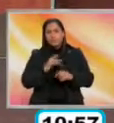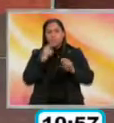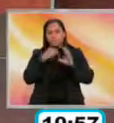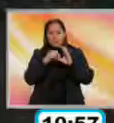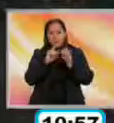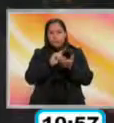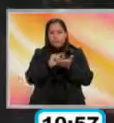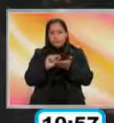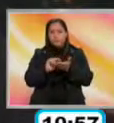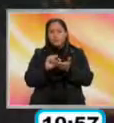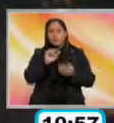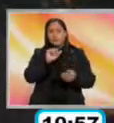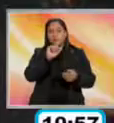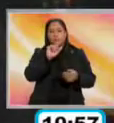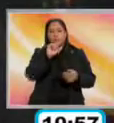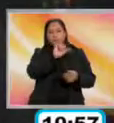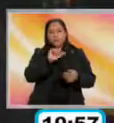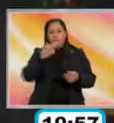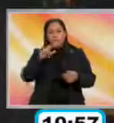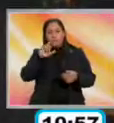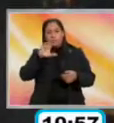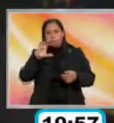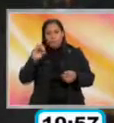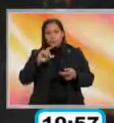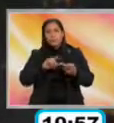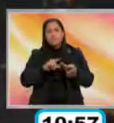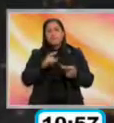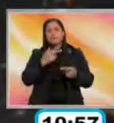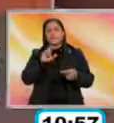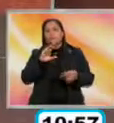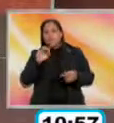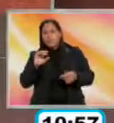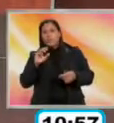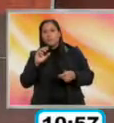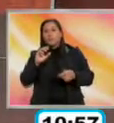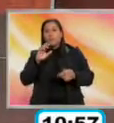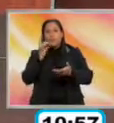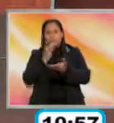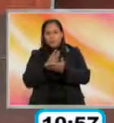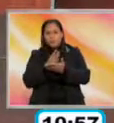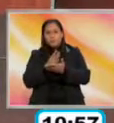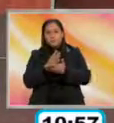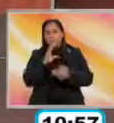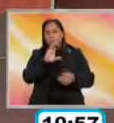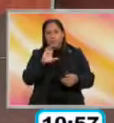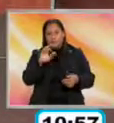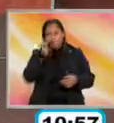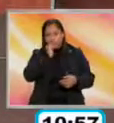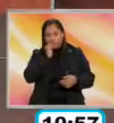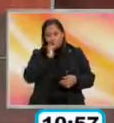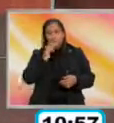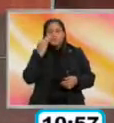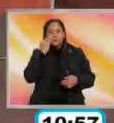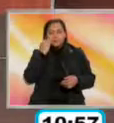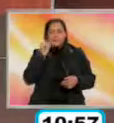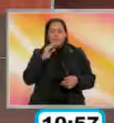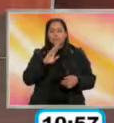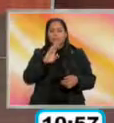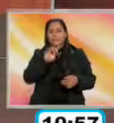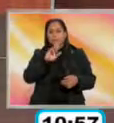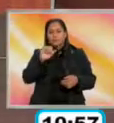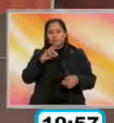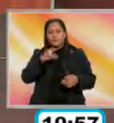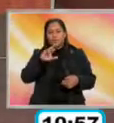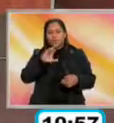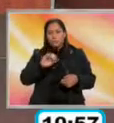Twitter, @hueco, @hueco. En Instagram, Hueco Único, con doble C siempre. Y en el Facebook, /hueco,